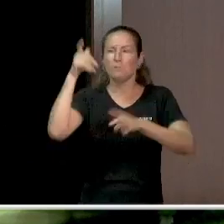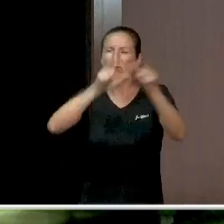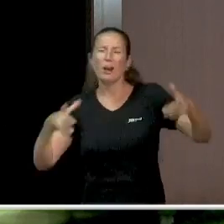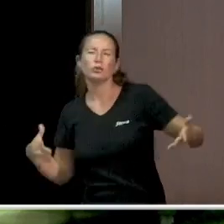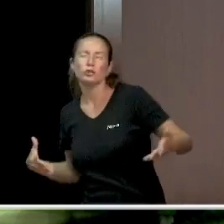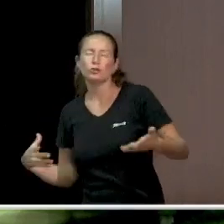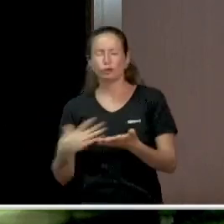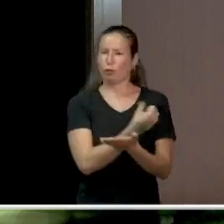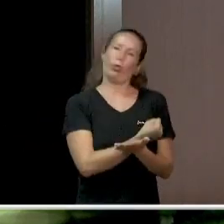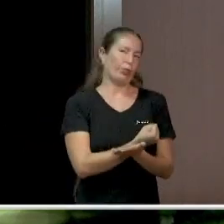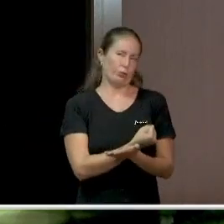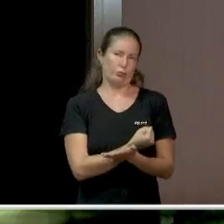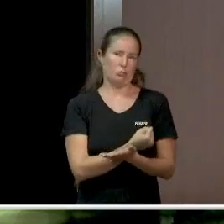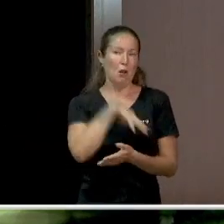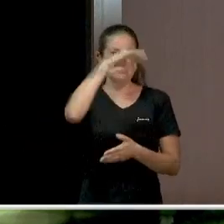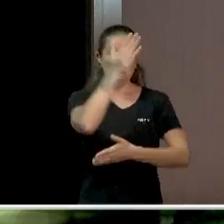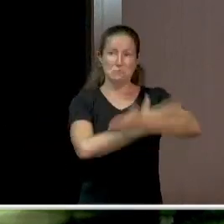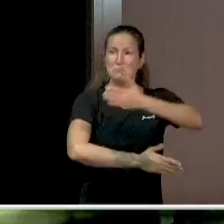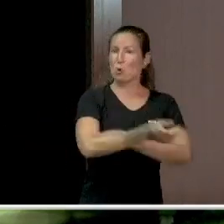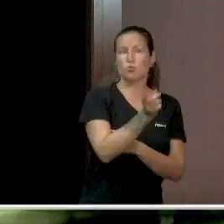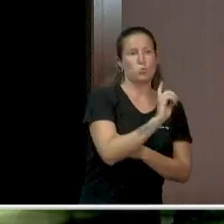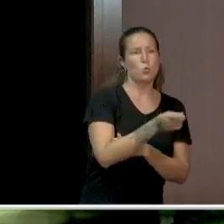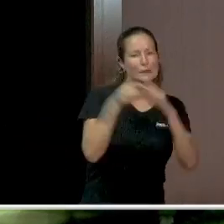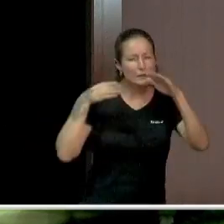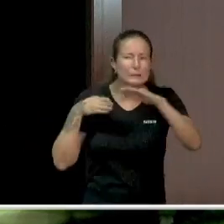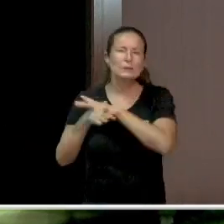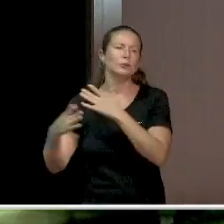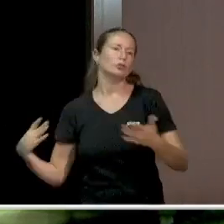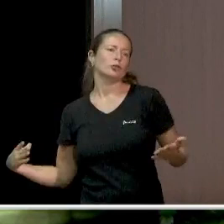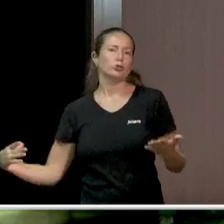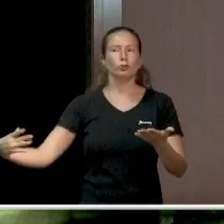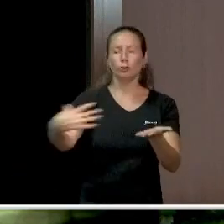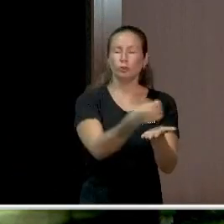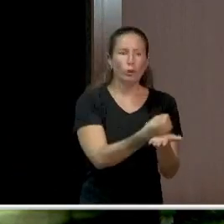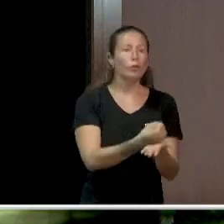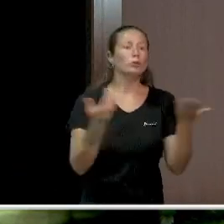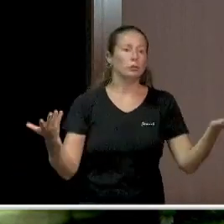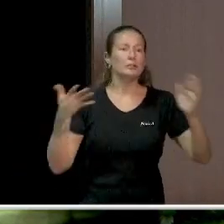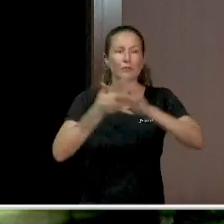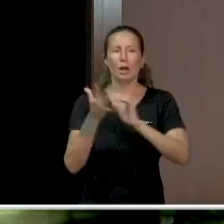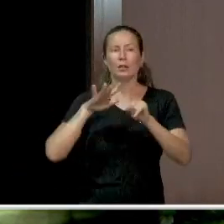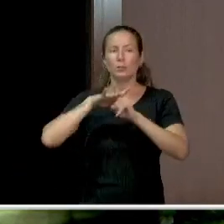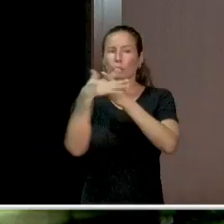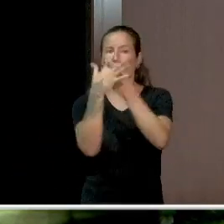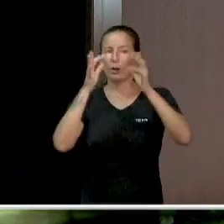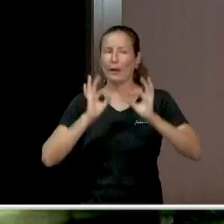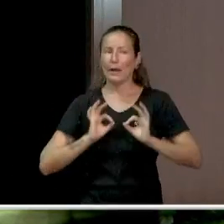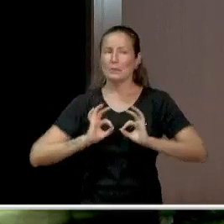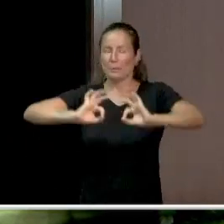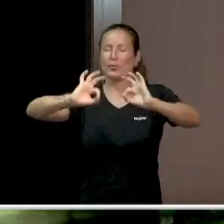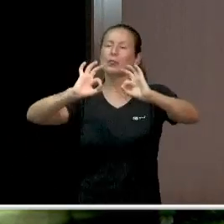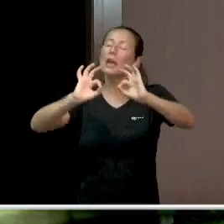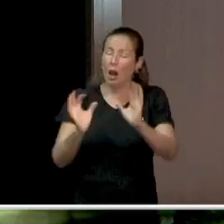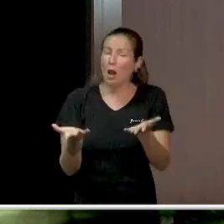todo tipo de personas a la hora de acceder a un empleo. Y es, por tanto, un momento especialmente crucial